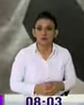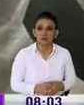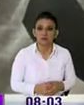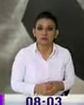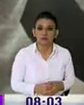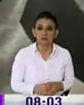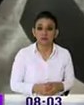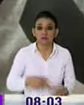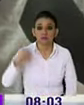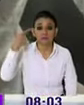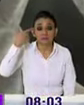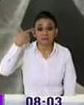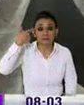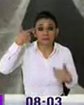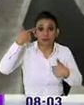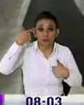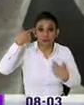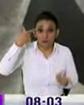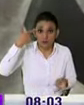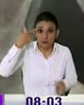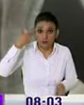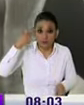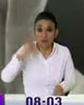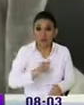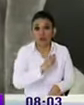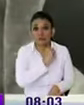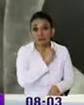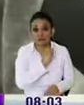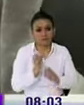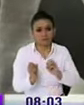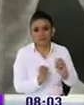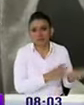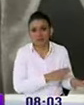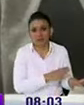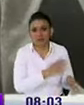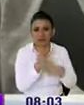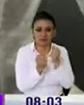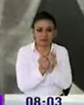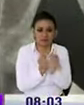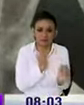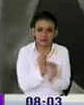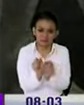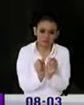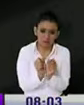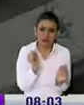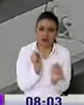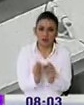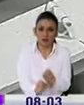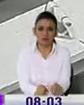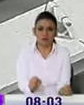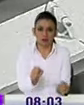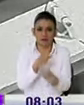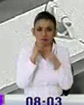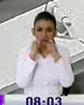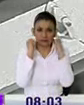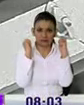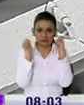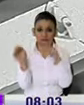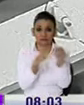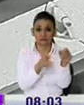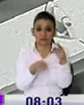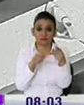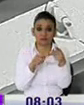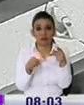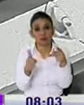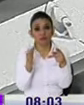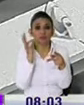una pistola y con un cuchillo, me dejaron ahí ya todo amordazado, todo amarrado. La segunda víctima de los extranjeros es